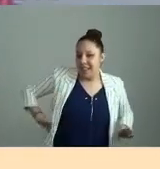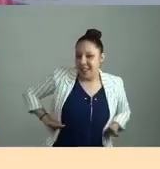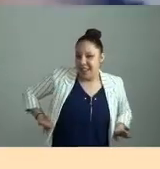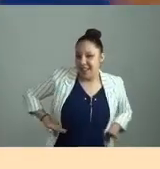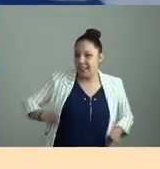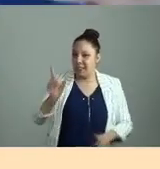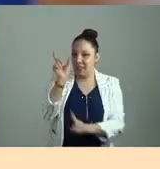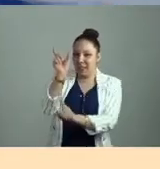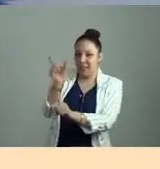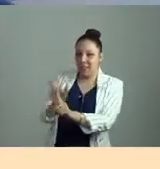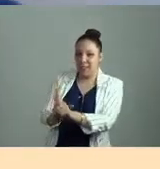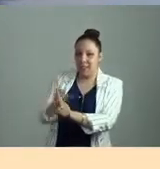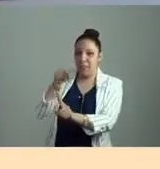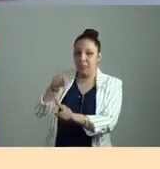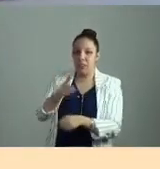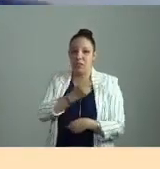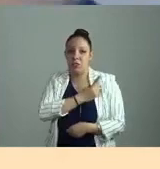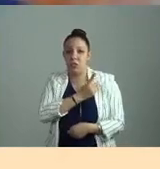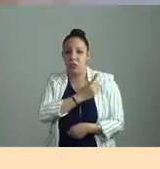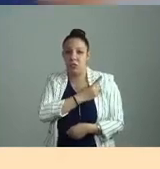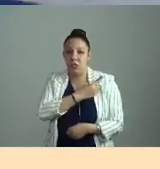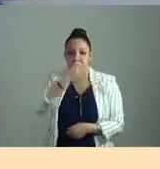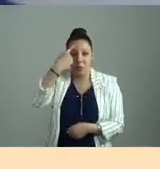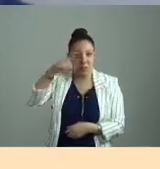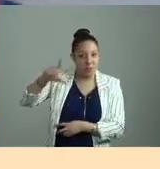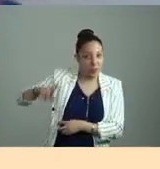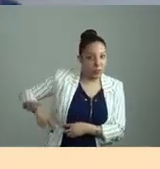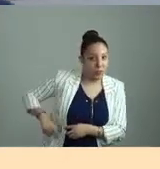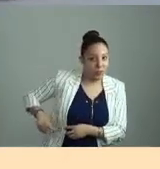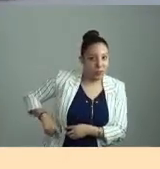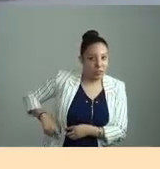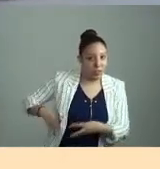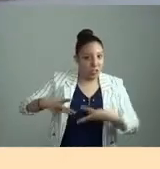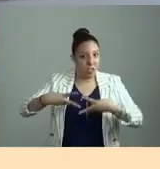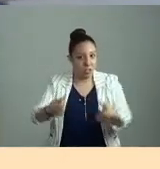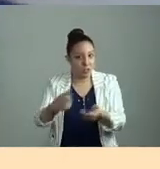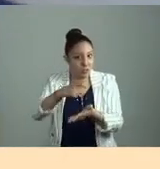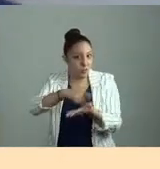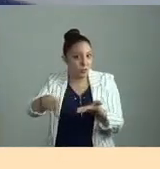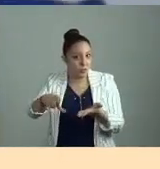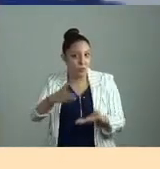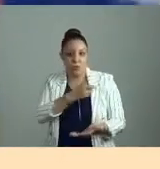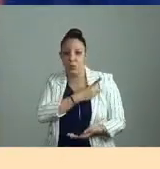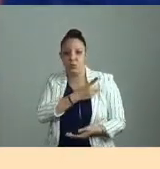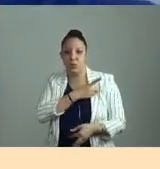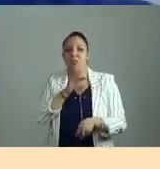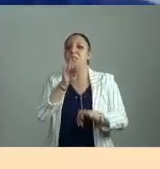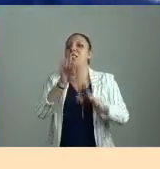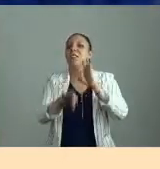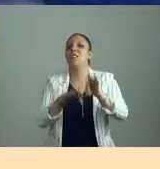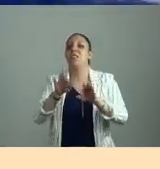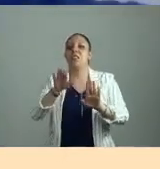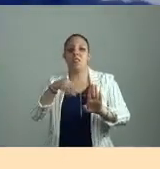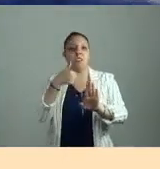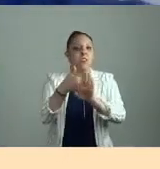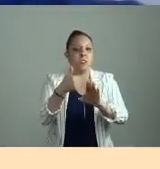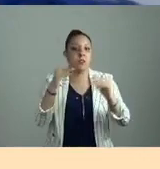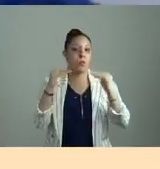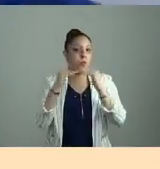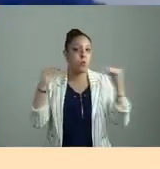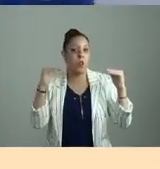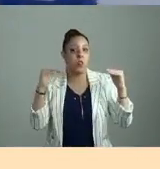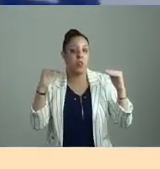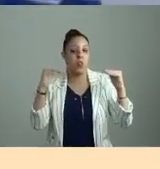al capitalismo rápidamente no así que bueno esta idea que el